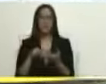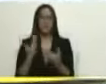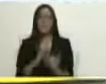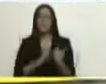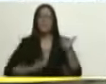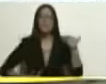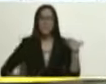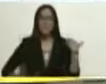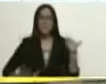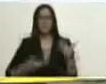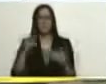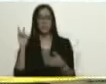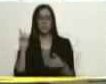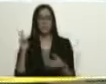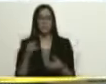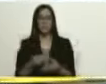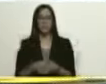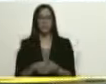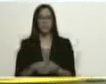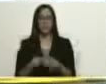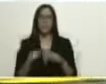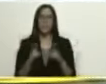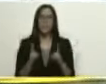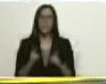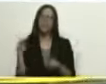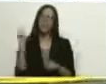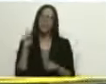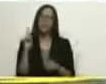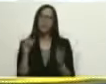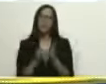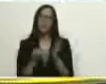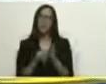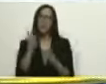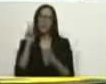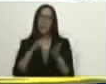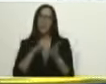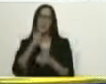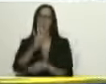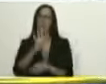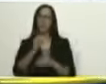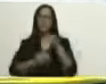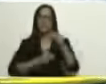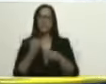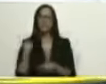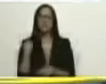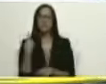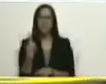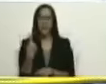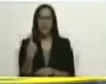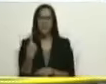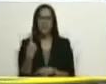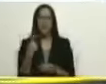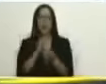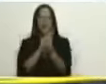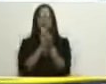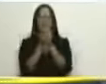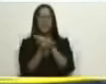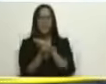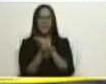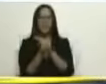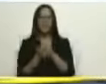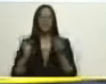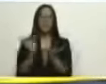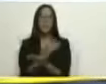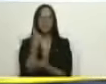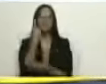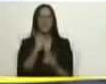Presidente de la República. Pero fue en Venezuela donde en el 2004 se hizo por primera vez un referéndum de carácter revocatorio para